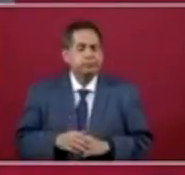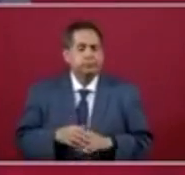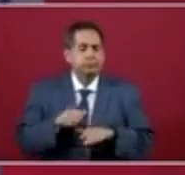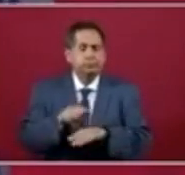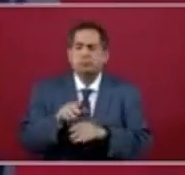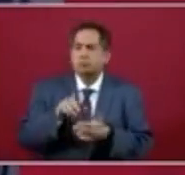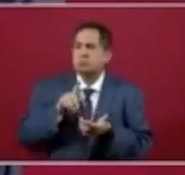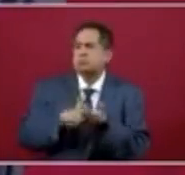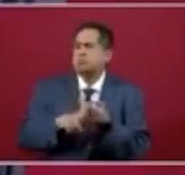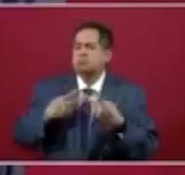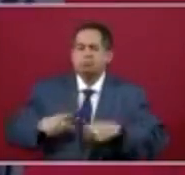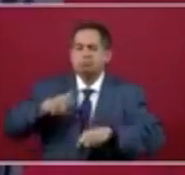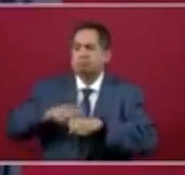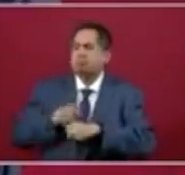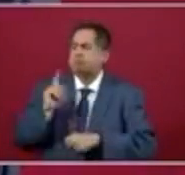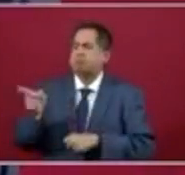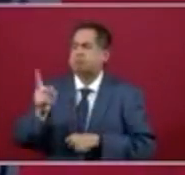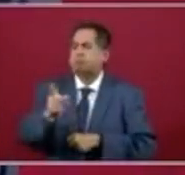personal,